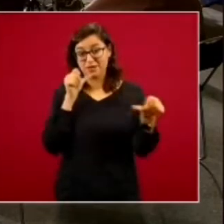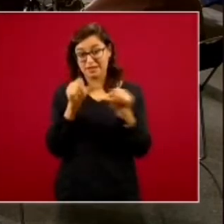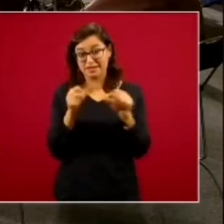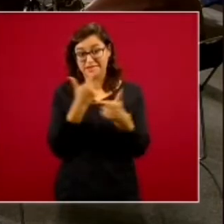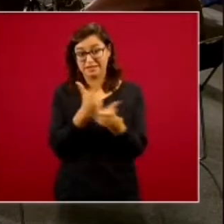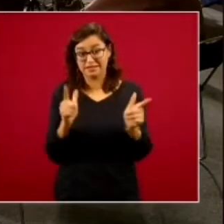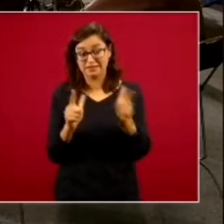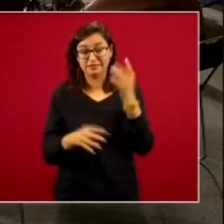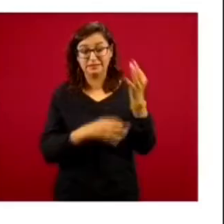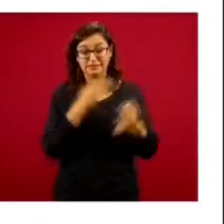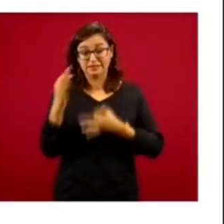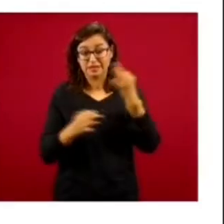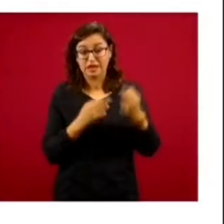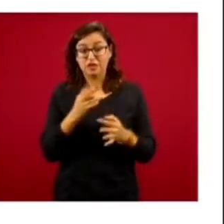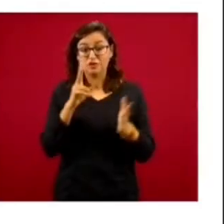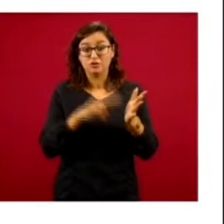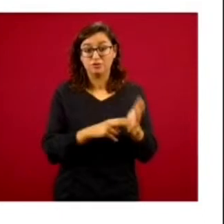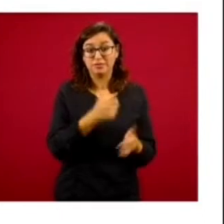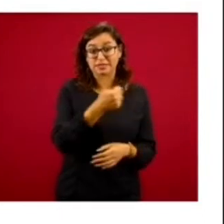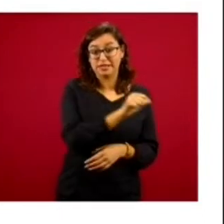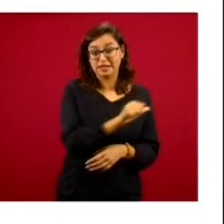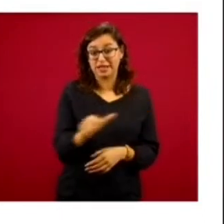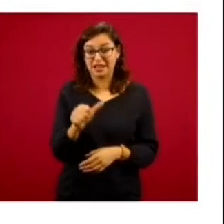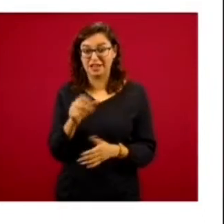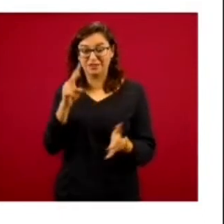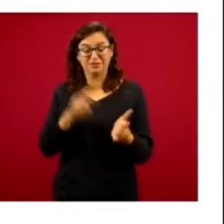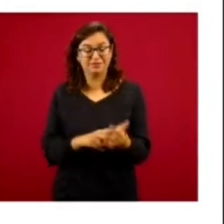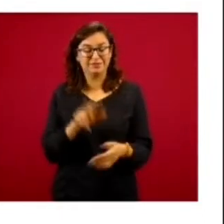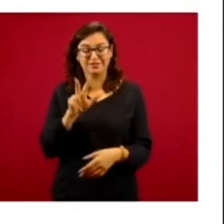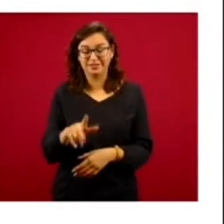publicidad de 2006 al 2018 recibió